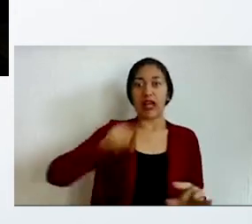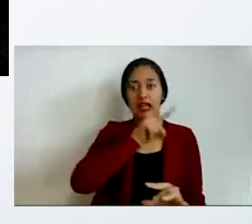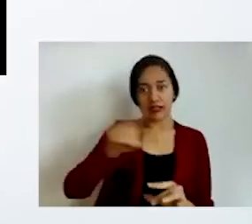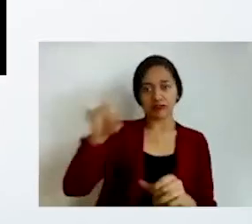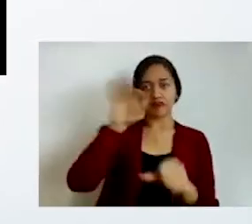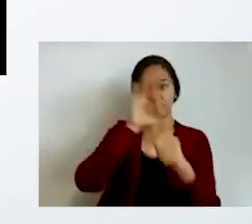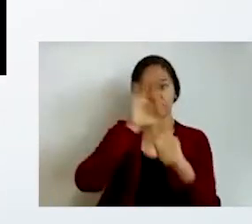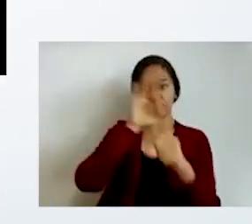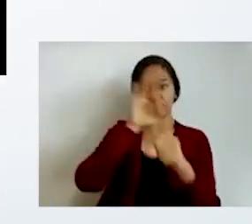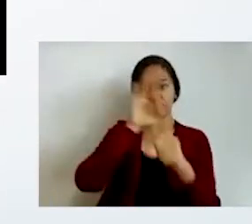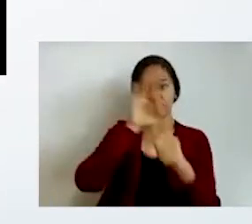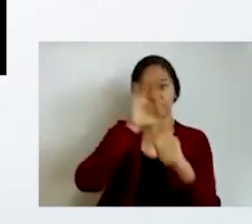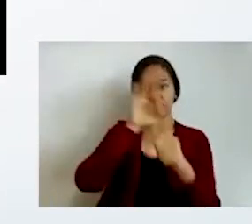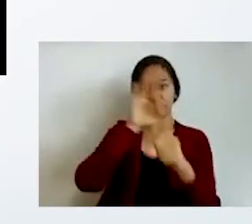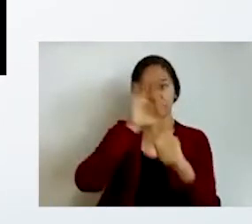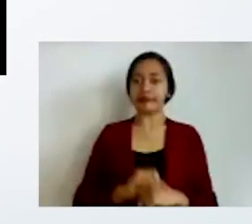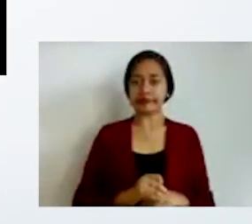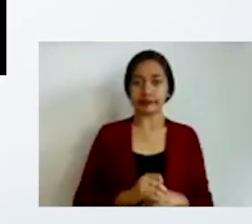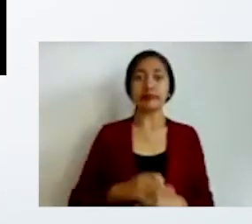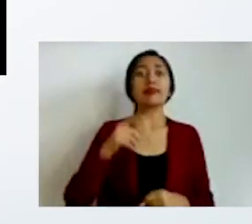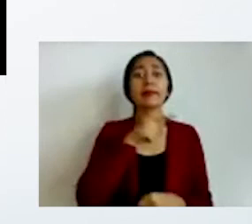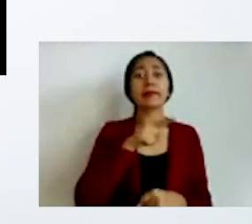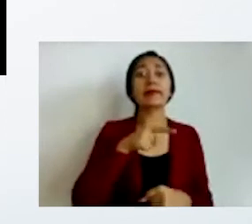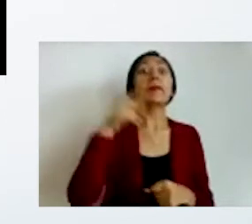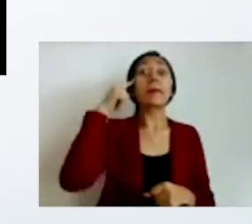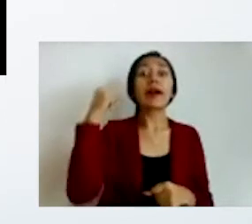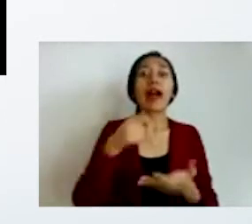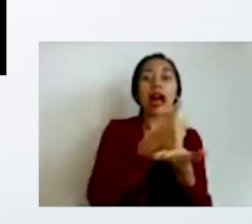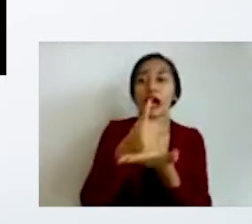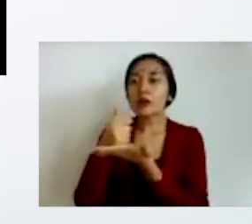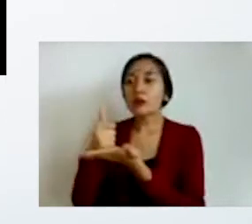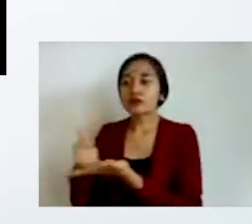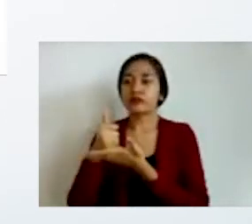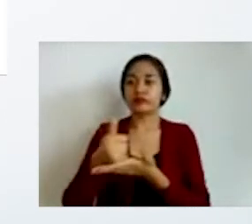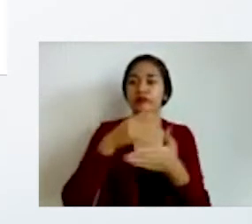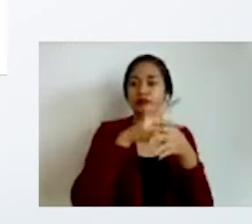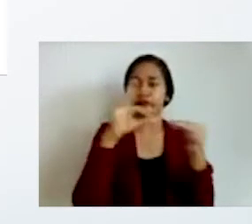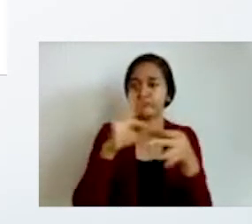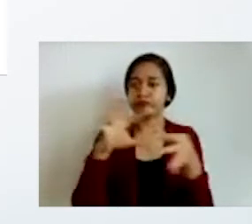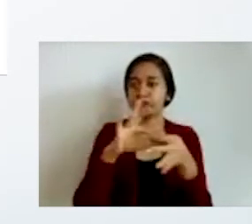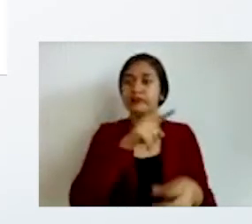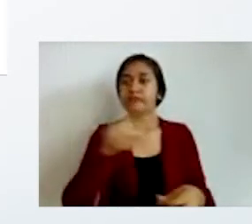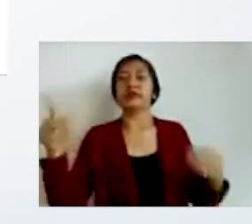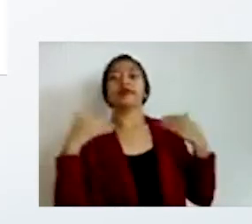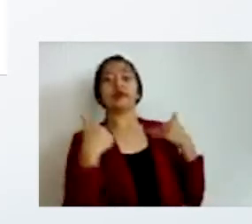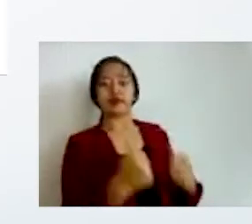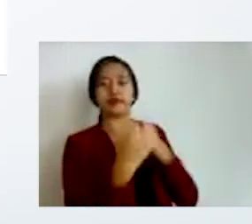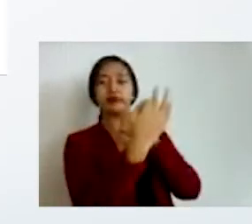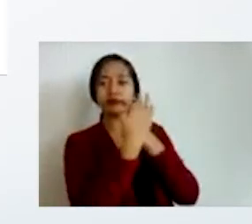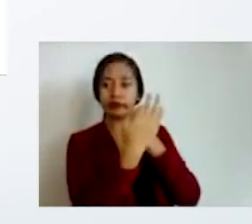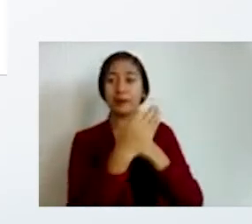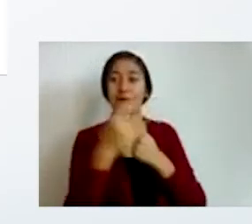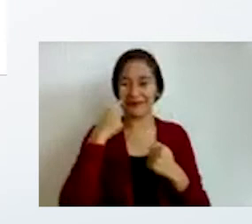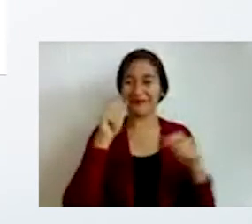pues para promover una discusión lo más amplia posible. Miren, esta es la primera